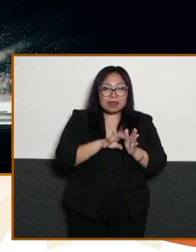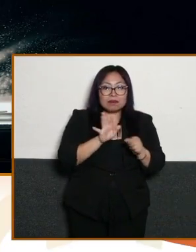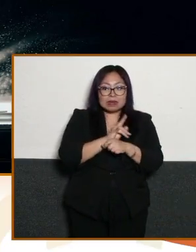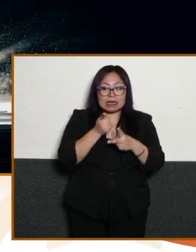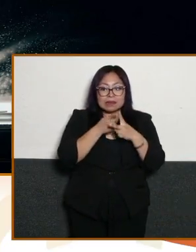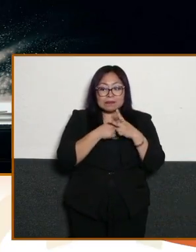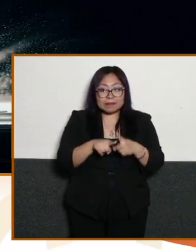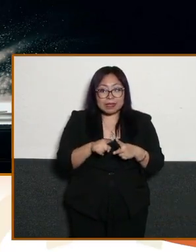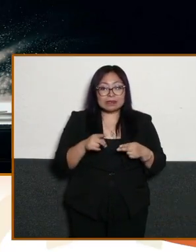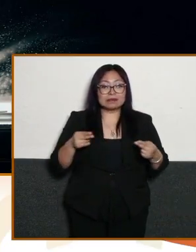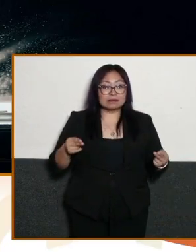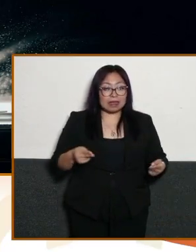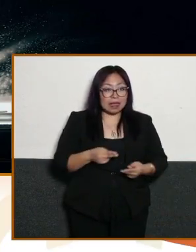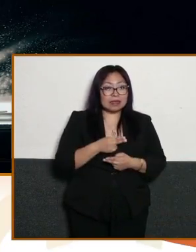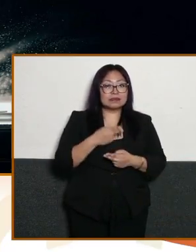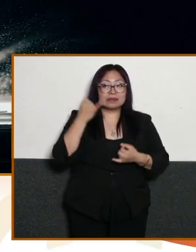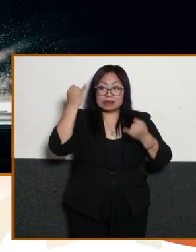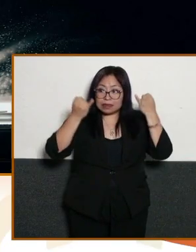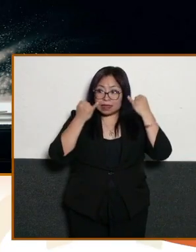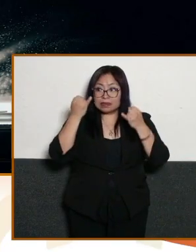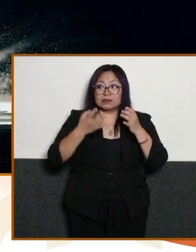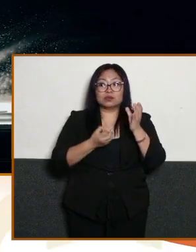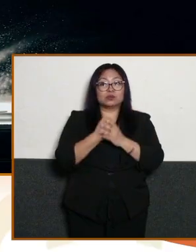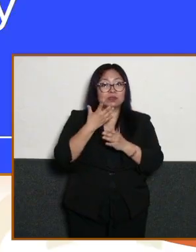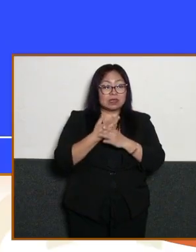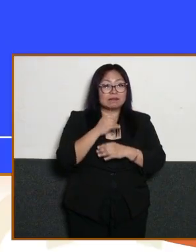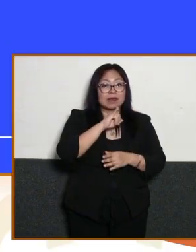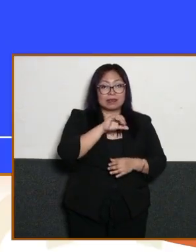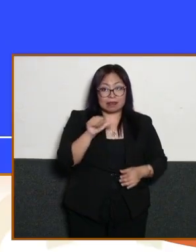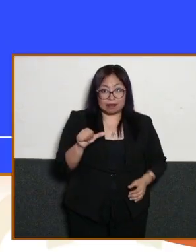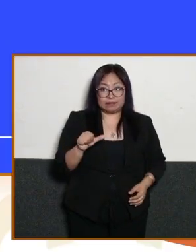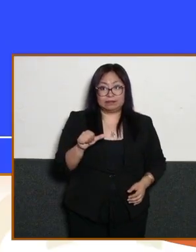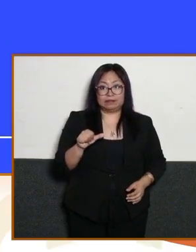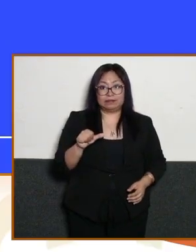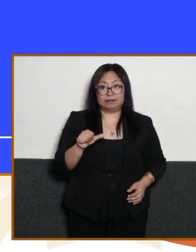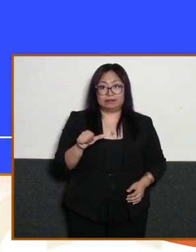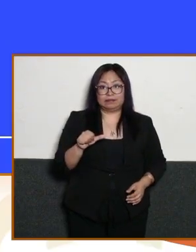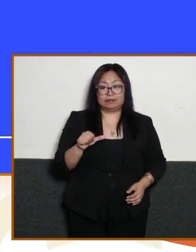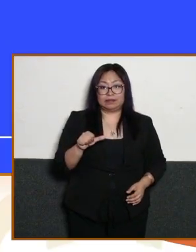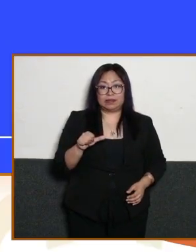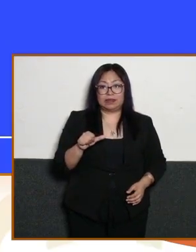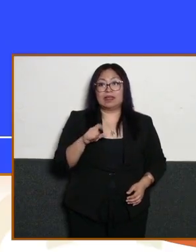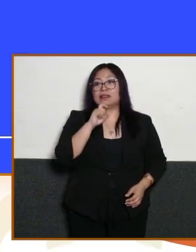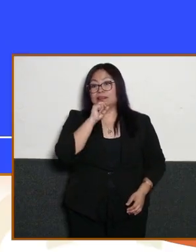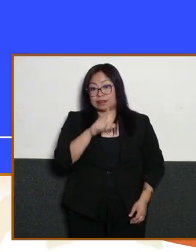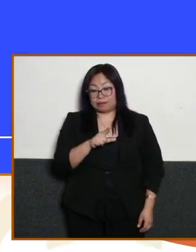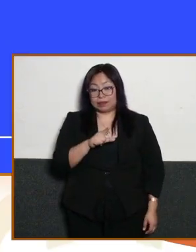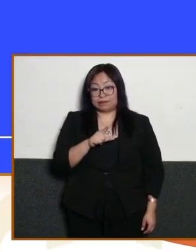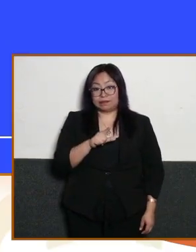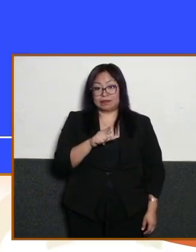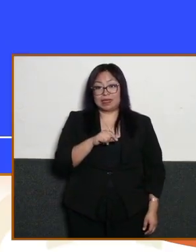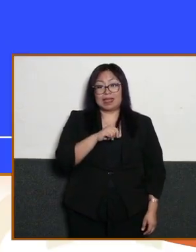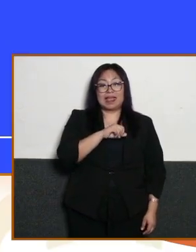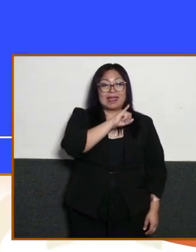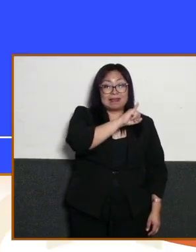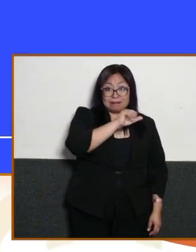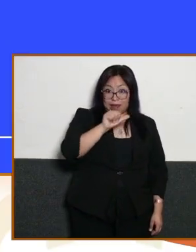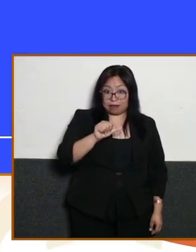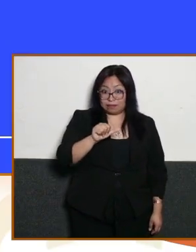que nosotros podamos innovar hacia adelante con inteligencia artificial. Y más allá de inteligencia